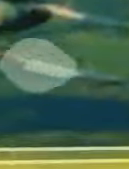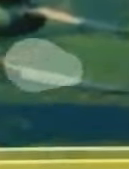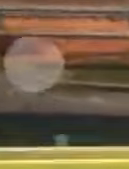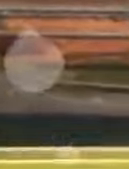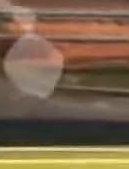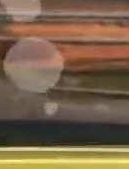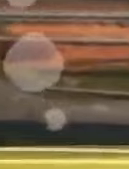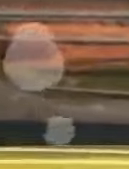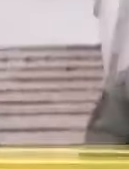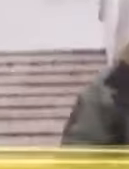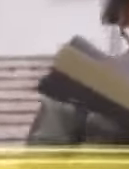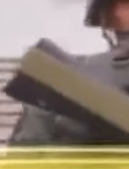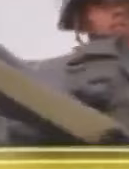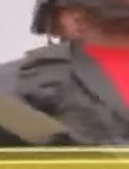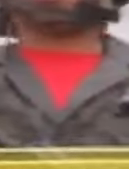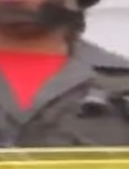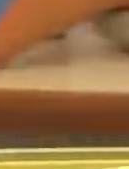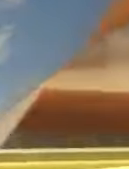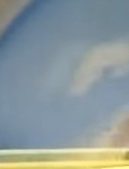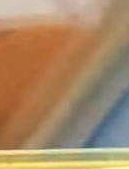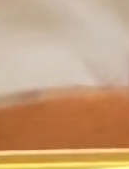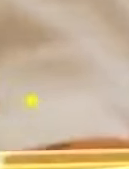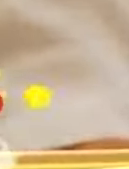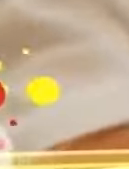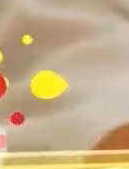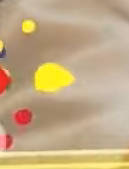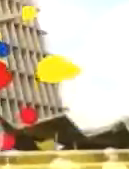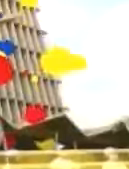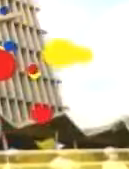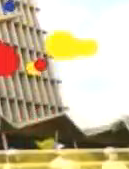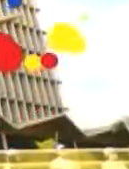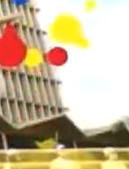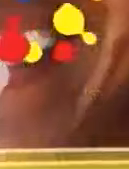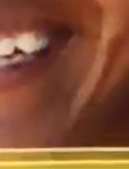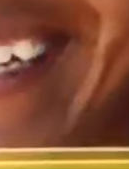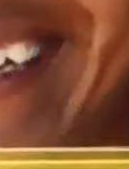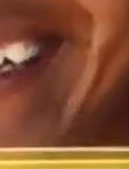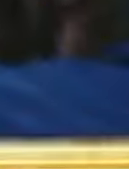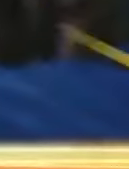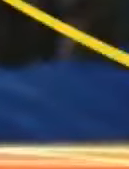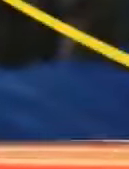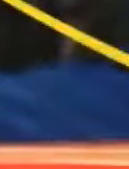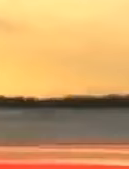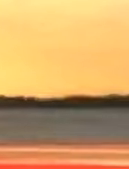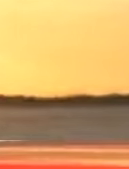Ha culminado esta transmisión conjunta de radio y televisión.